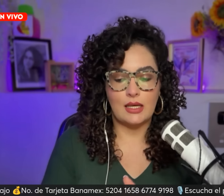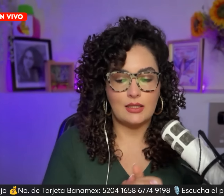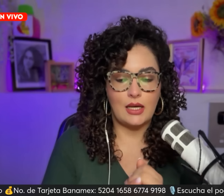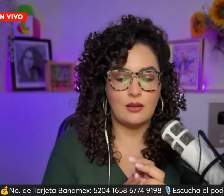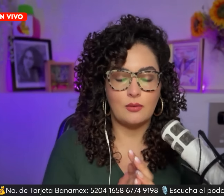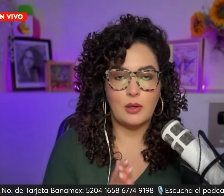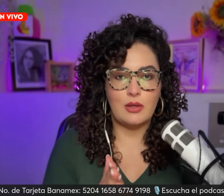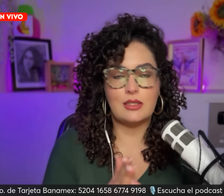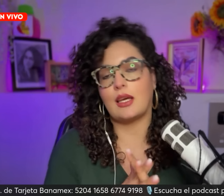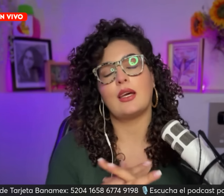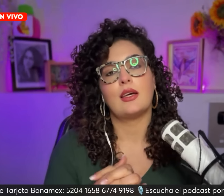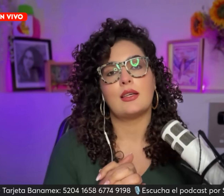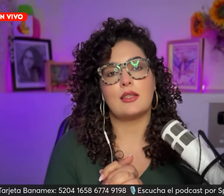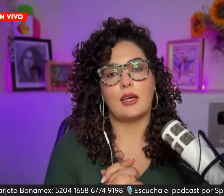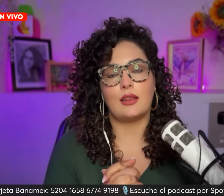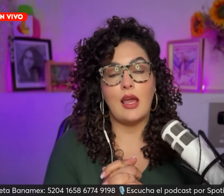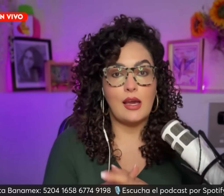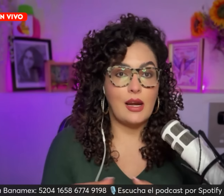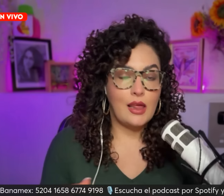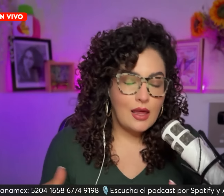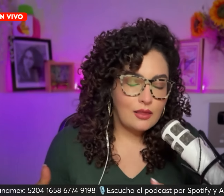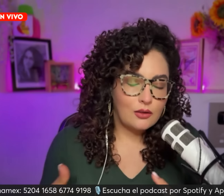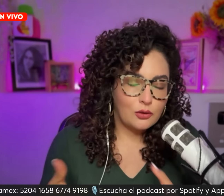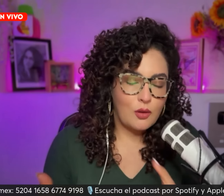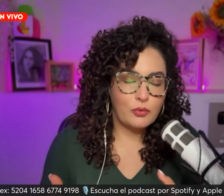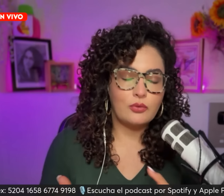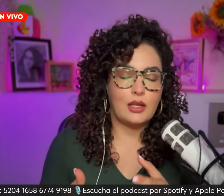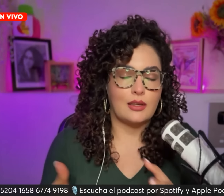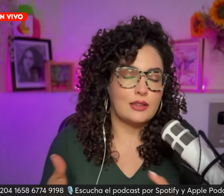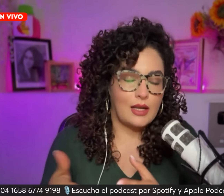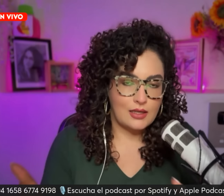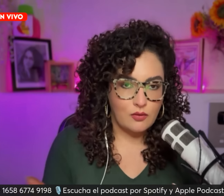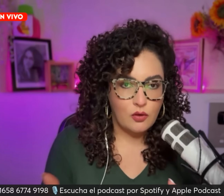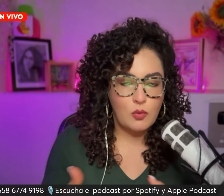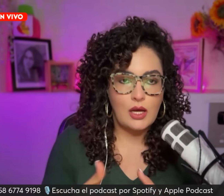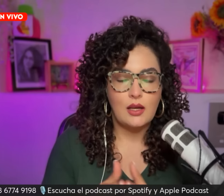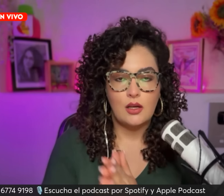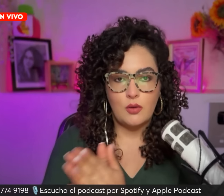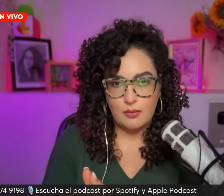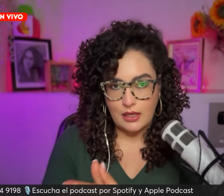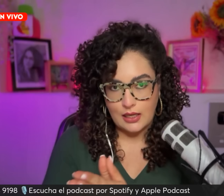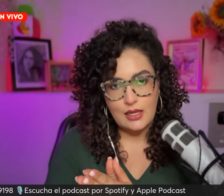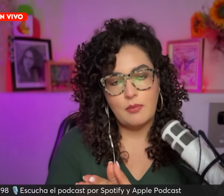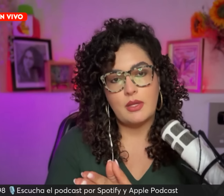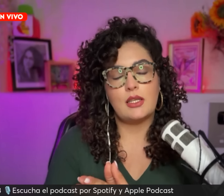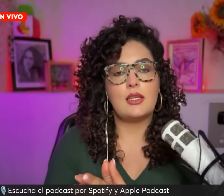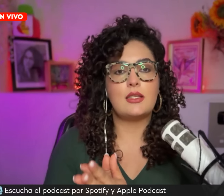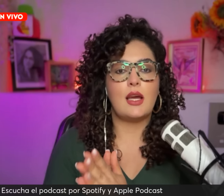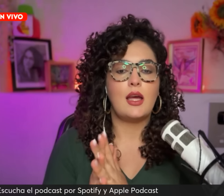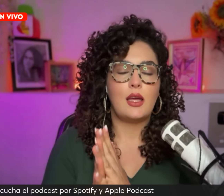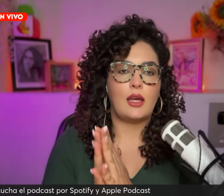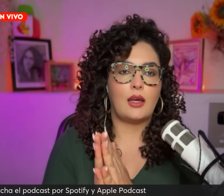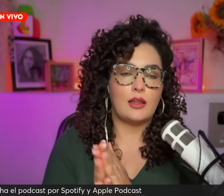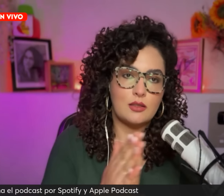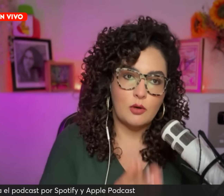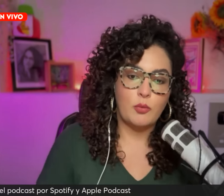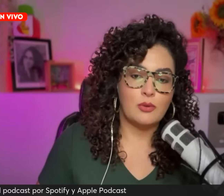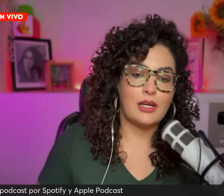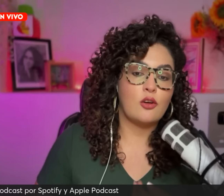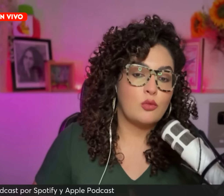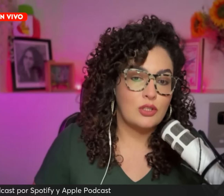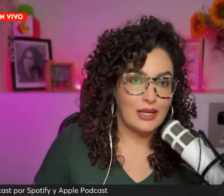pasa ya una vez que se tenga claridad. Digo, todo apunta que será esta fórmula. Luisa María Alcalde en la presidencia, Andrés